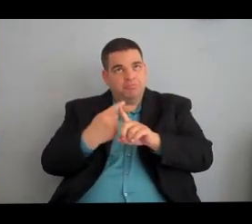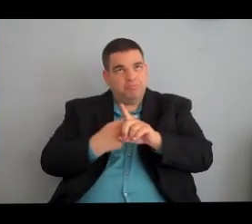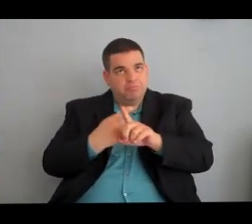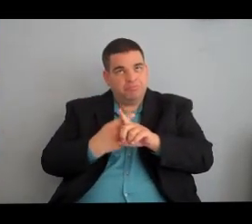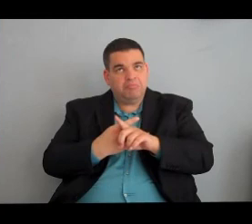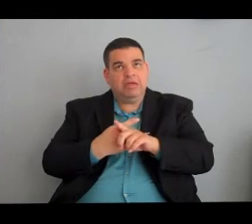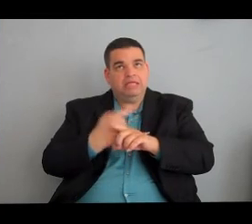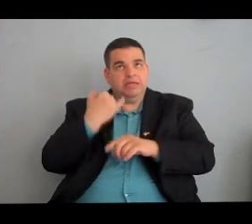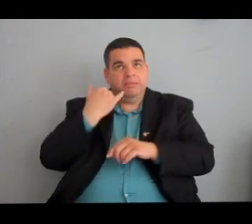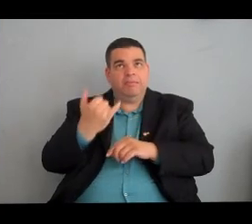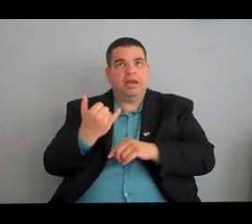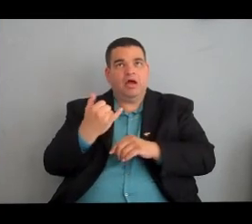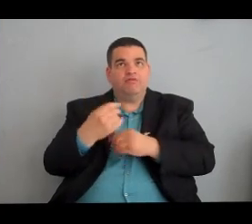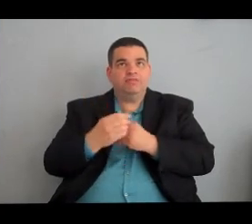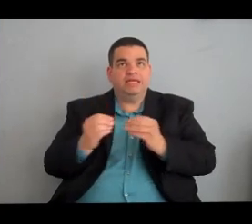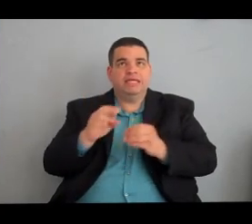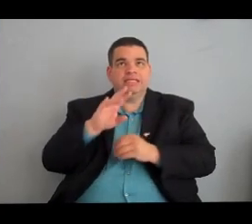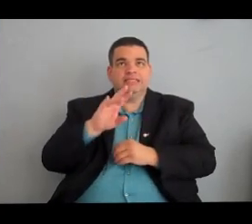oficinas